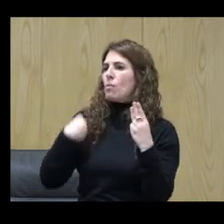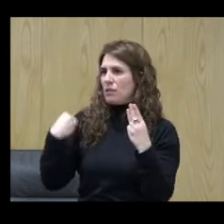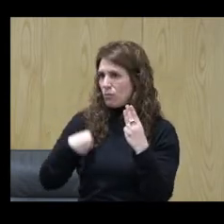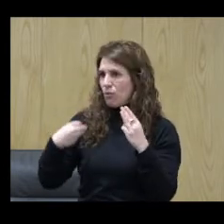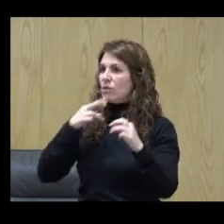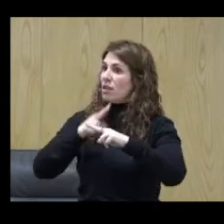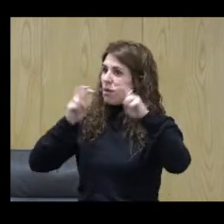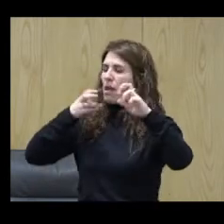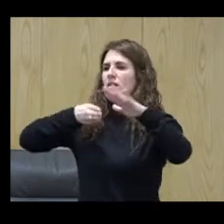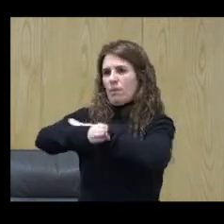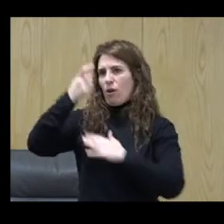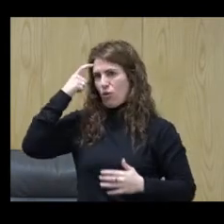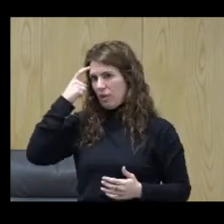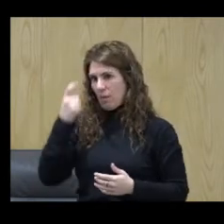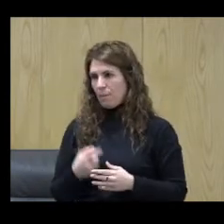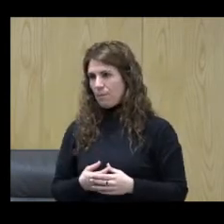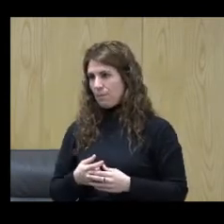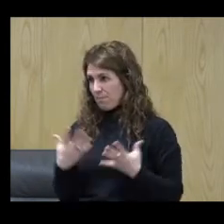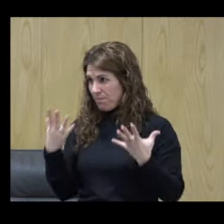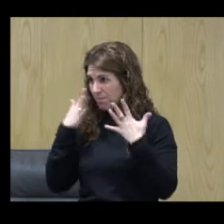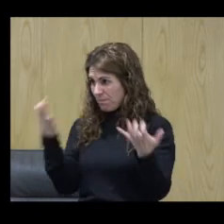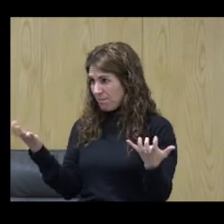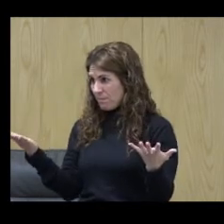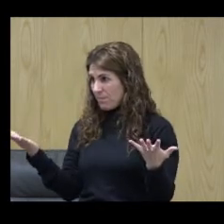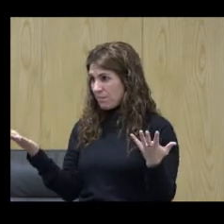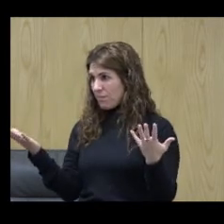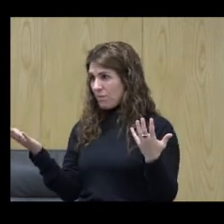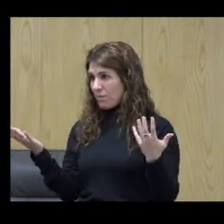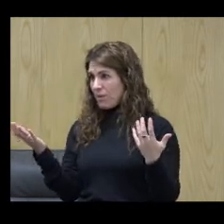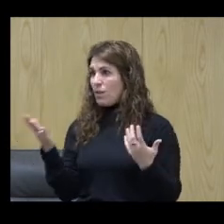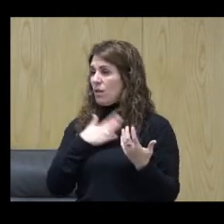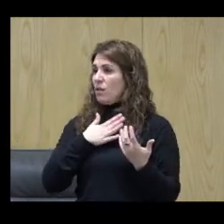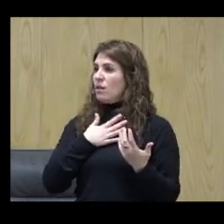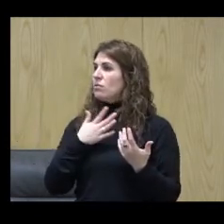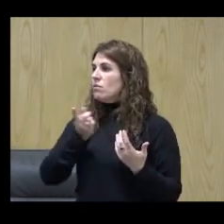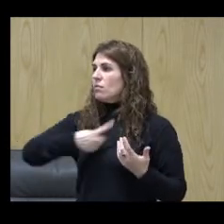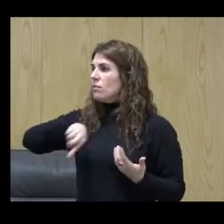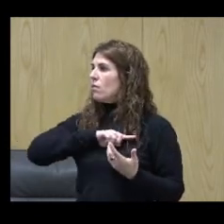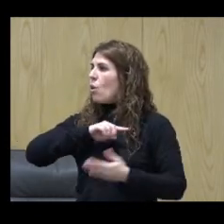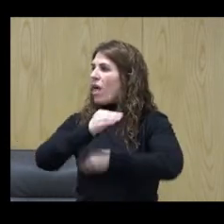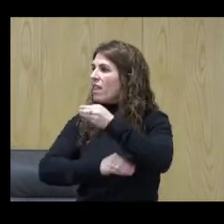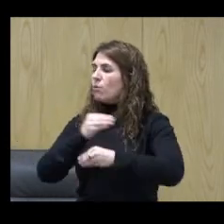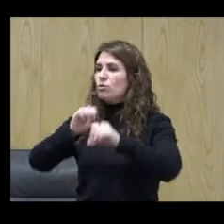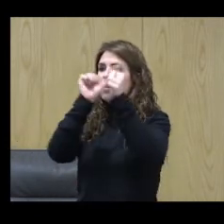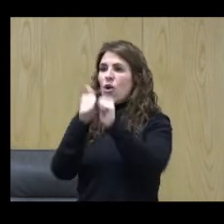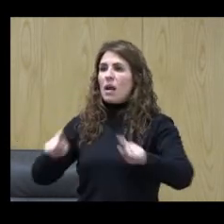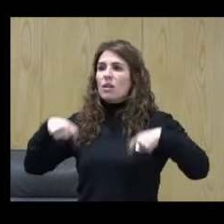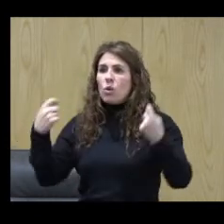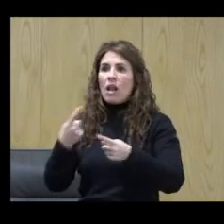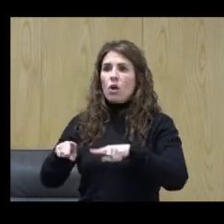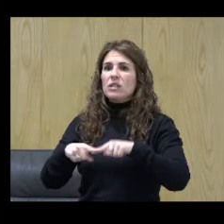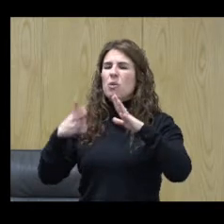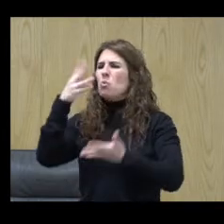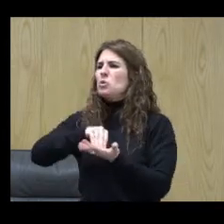accesibilidad cognitiva. Lo estáis viendo. O sea, es algo que tenemos de manera muy natural, lo hacemos de manera, pero a veces no le